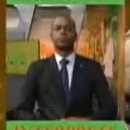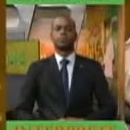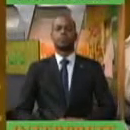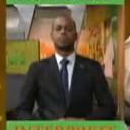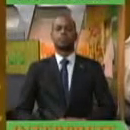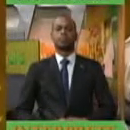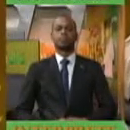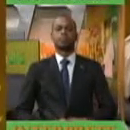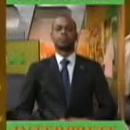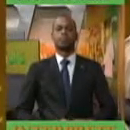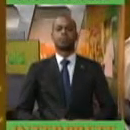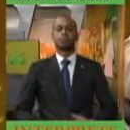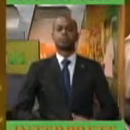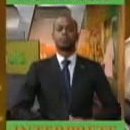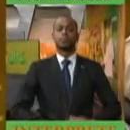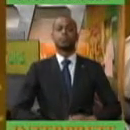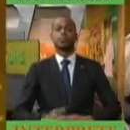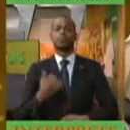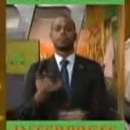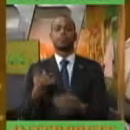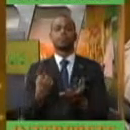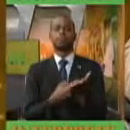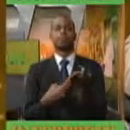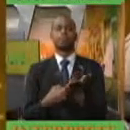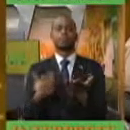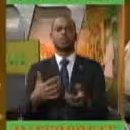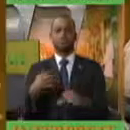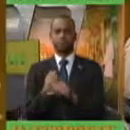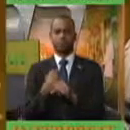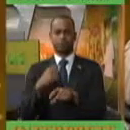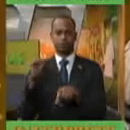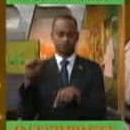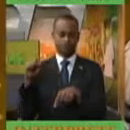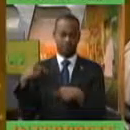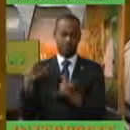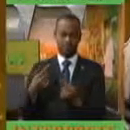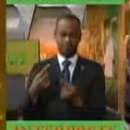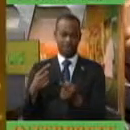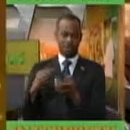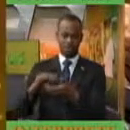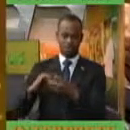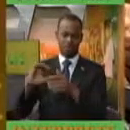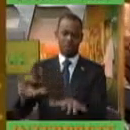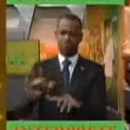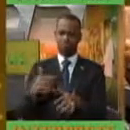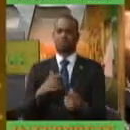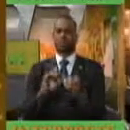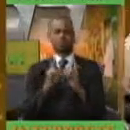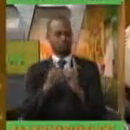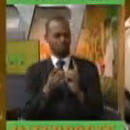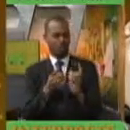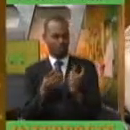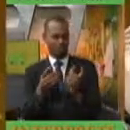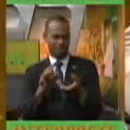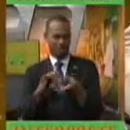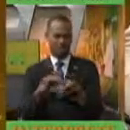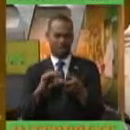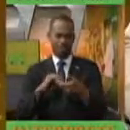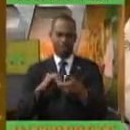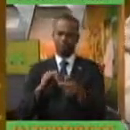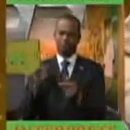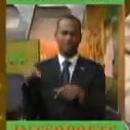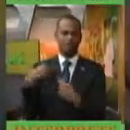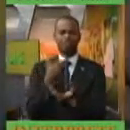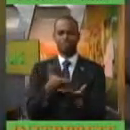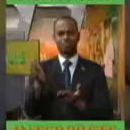el trabajo que lleva a cabo el CONADI. No presenté al director del CONADI porque todos ustedes lo conocen. Ha estado aquí